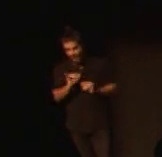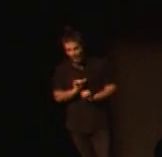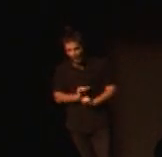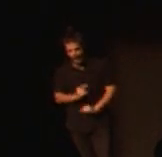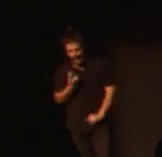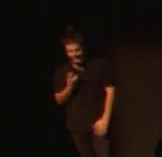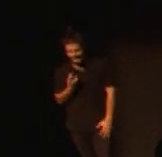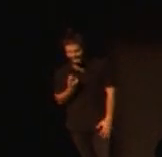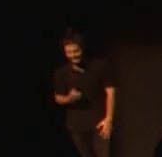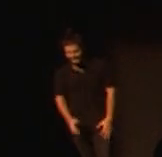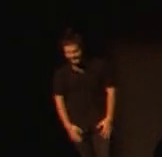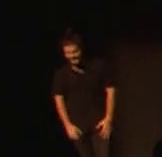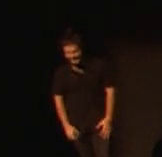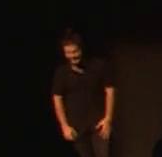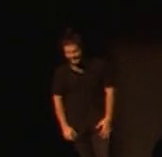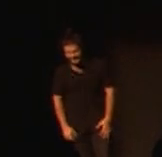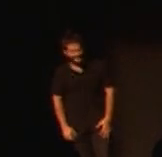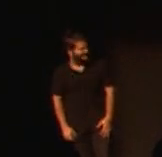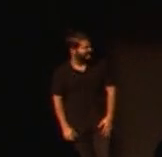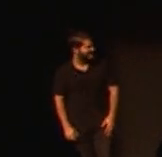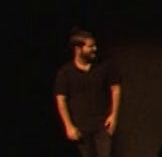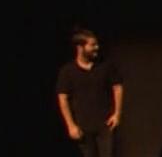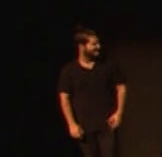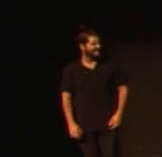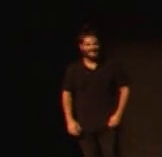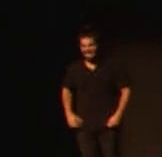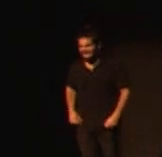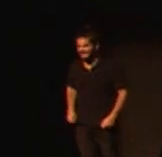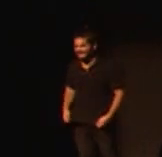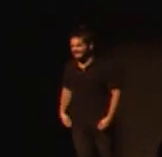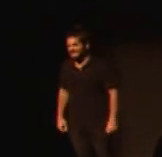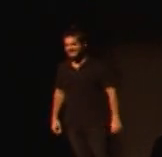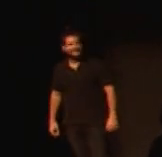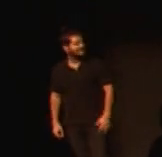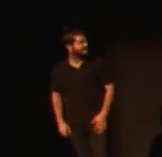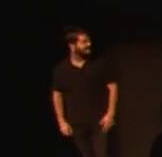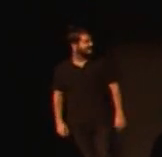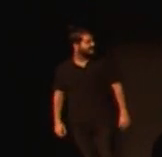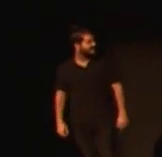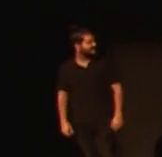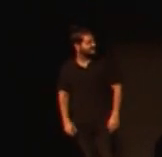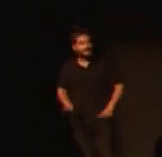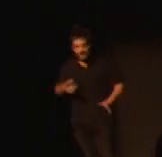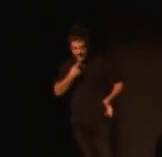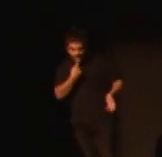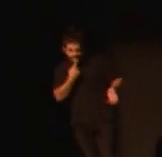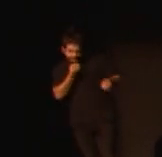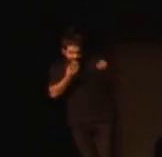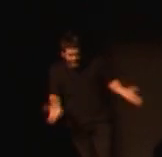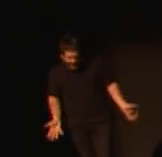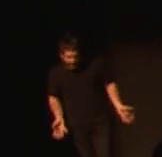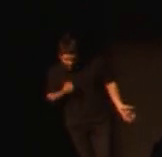A ver... Un poquito por aquí... Aquí, ¿cómo vamos?